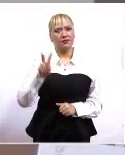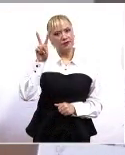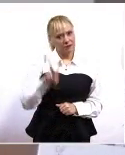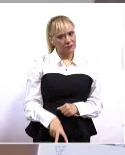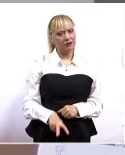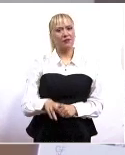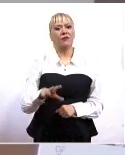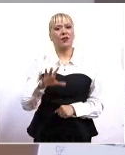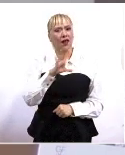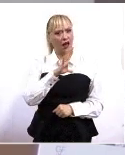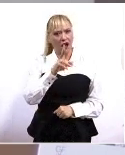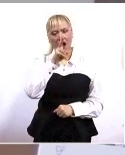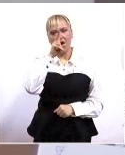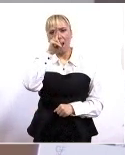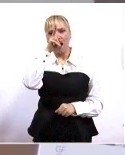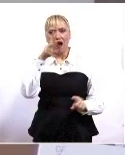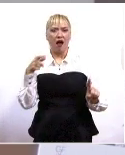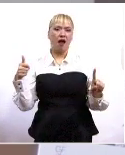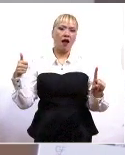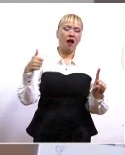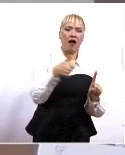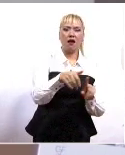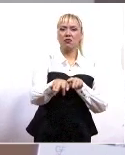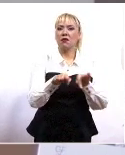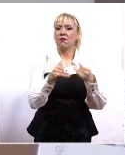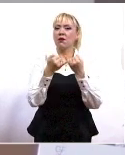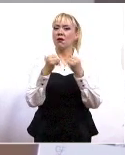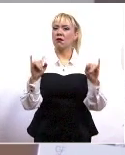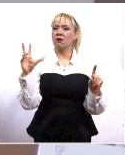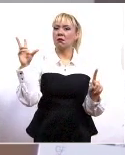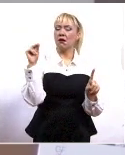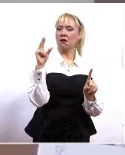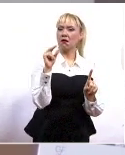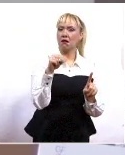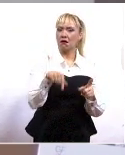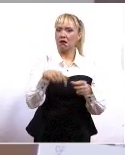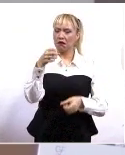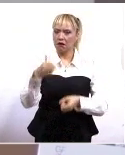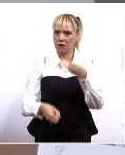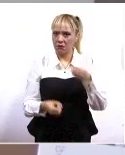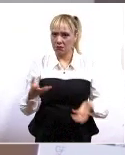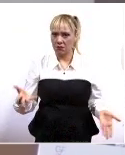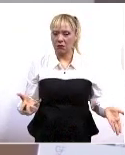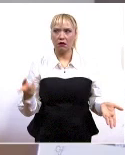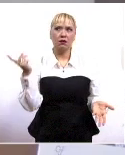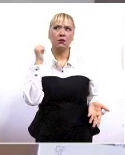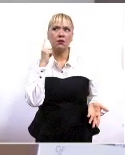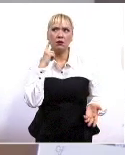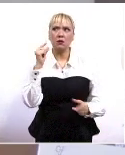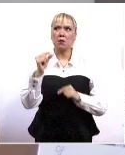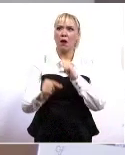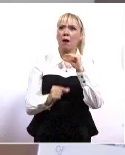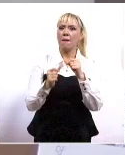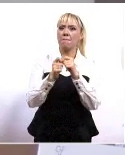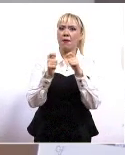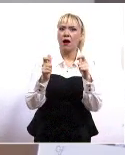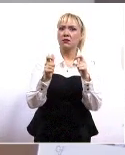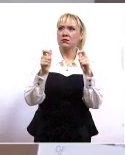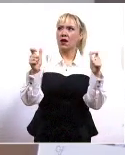Hay amenazas importantes a la independencia judicial, hay pasos y voces cada vez